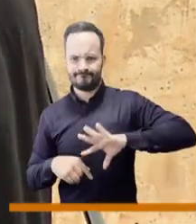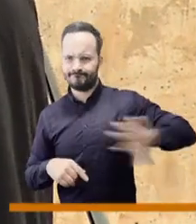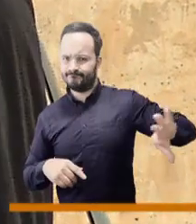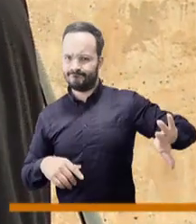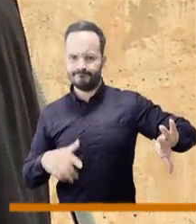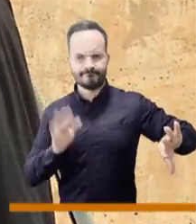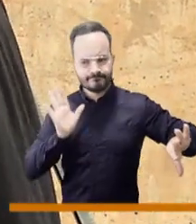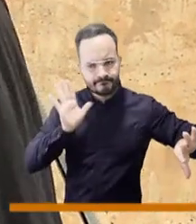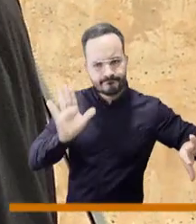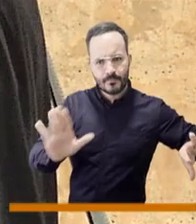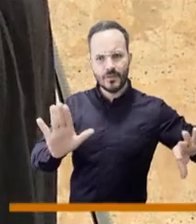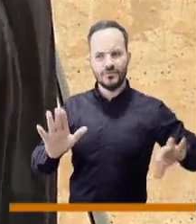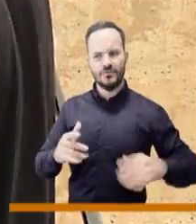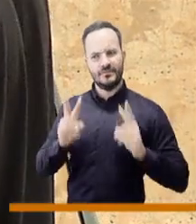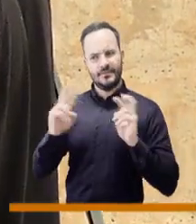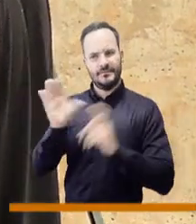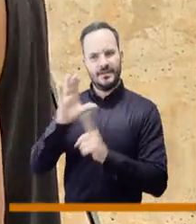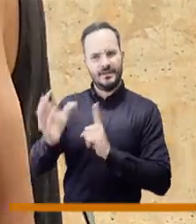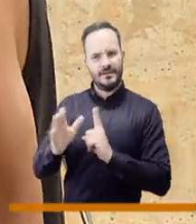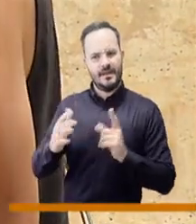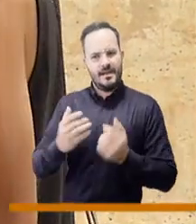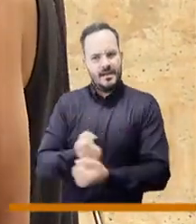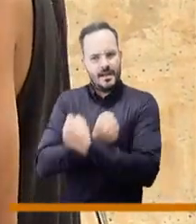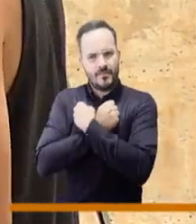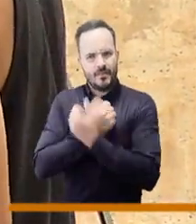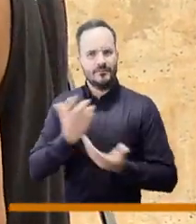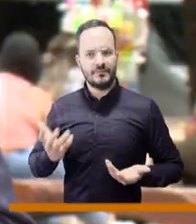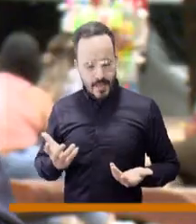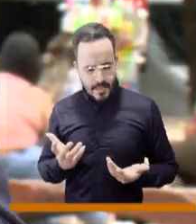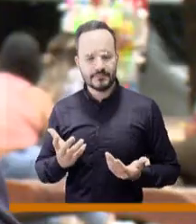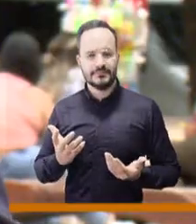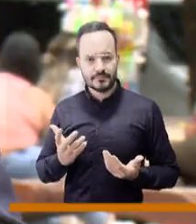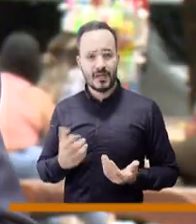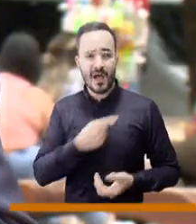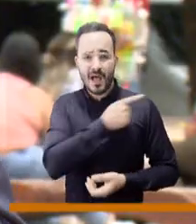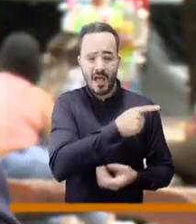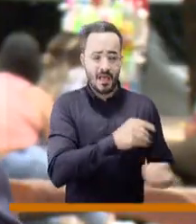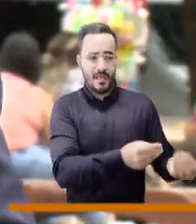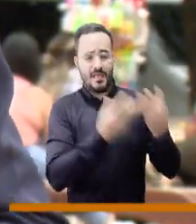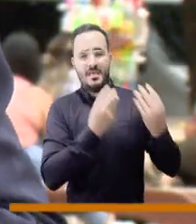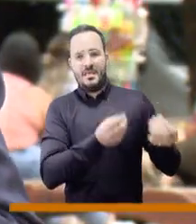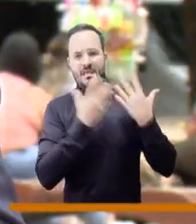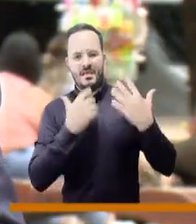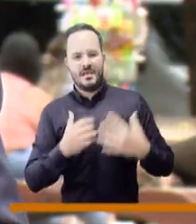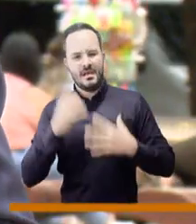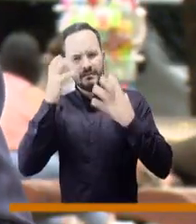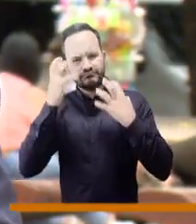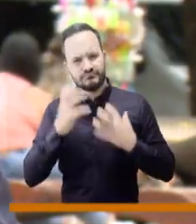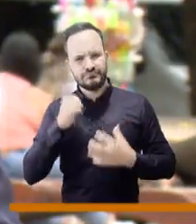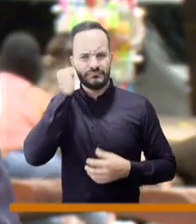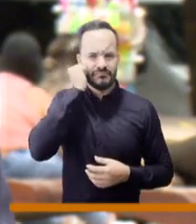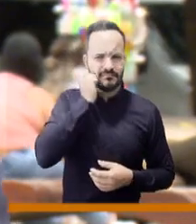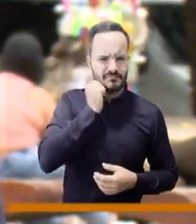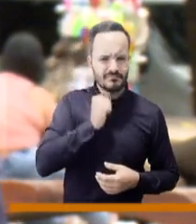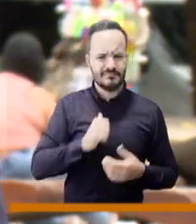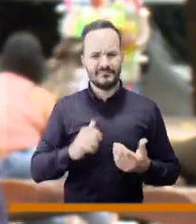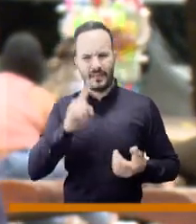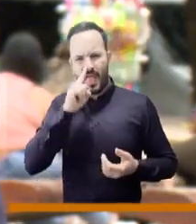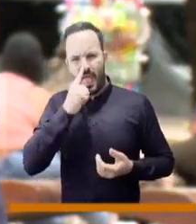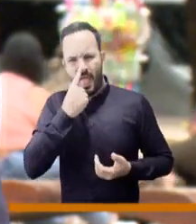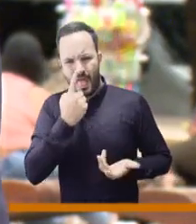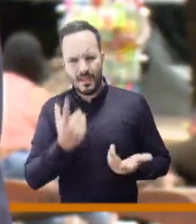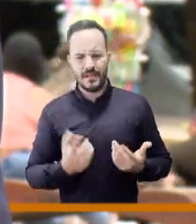cultura de la muerte que nos ha llevado todos estos sistemas de poder a vivir en depresión, en tristeza, en aburrimiento y